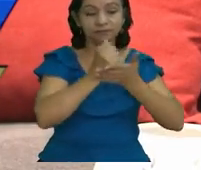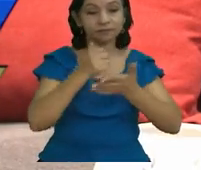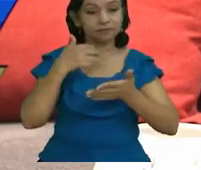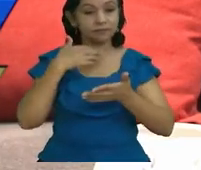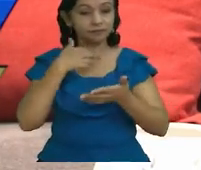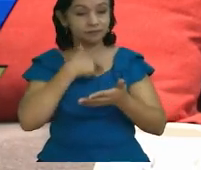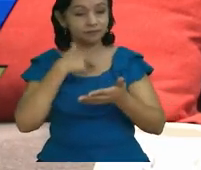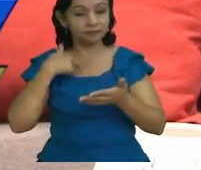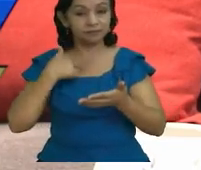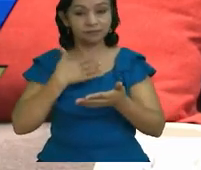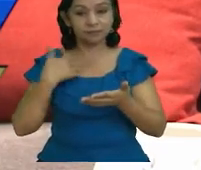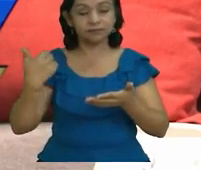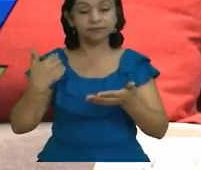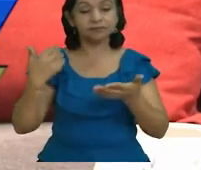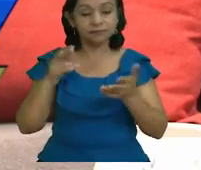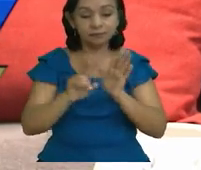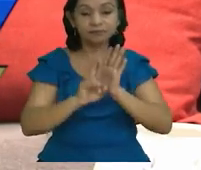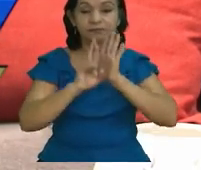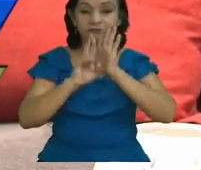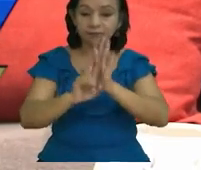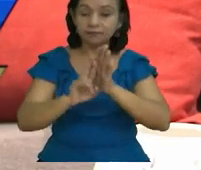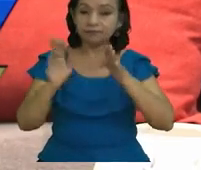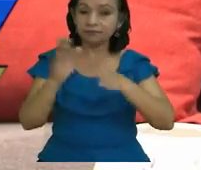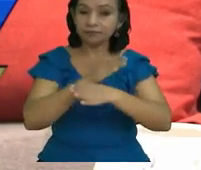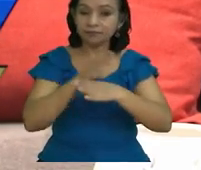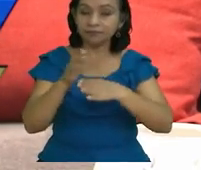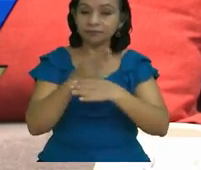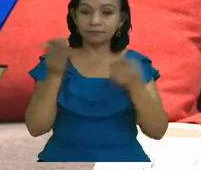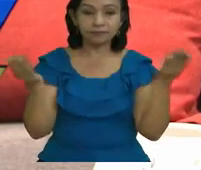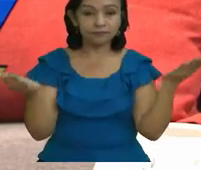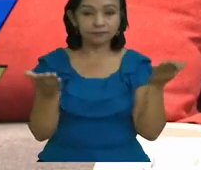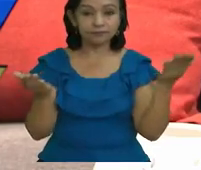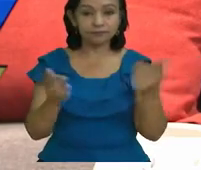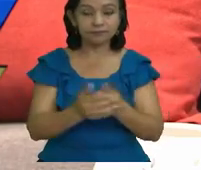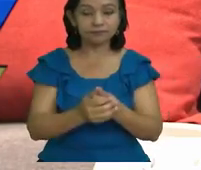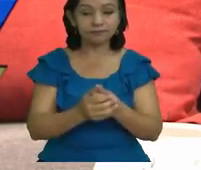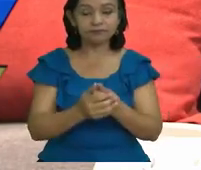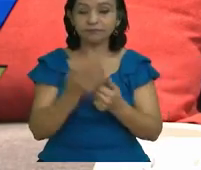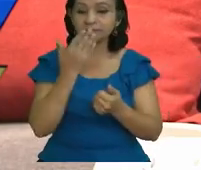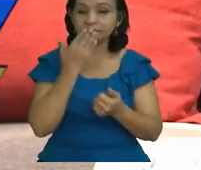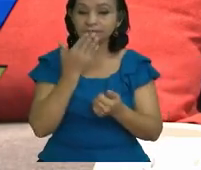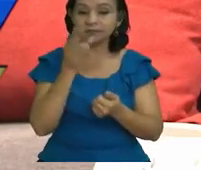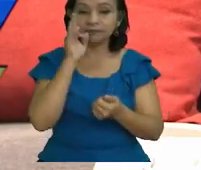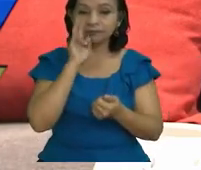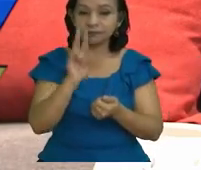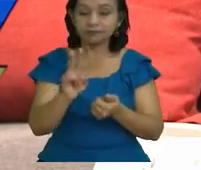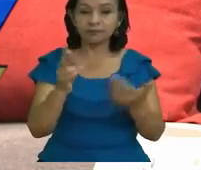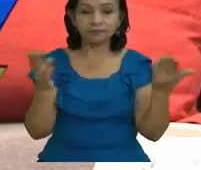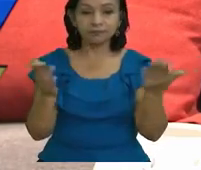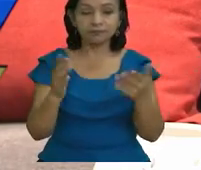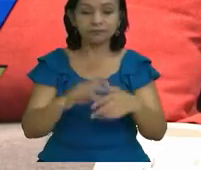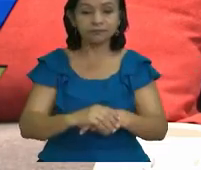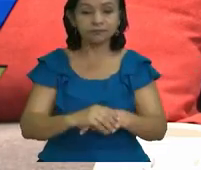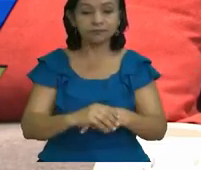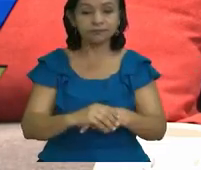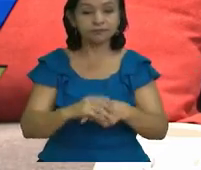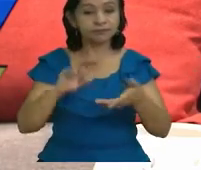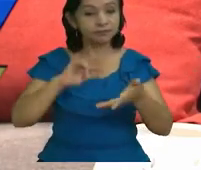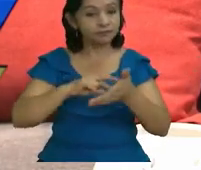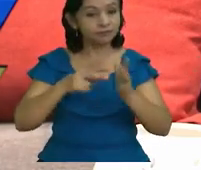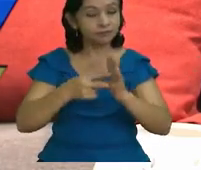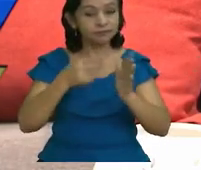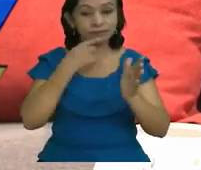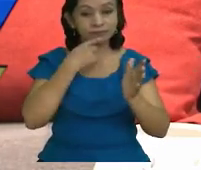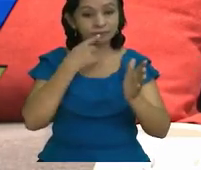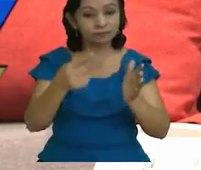generar resultados diferentes. Obviamente, desde punto de vista positivo. Entonces, el simple hecho de decirle a